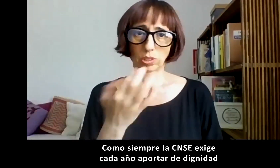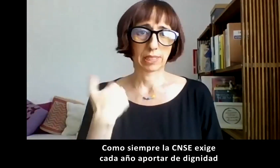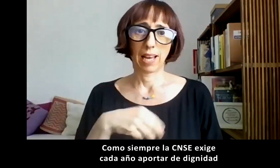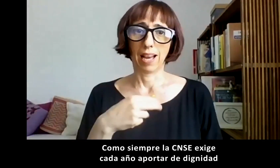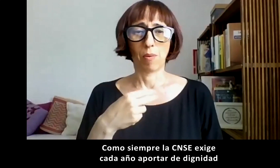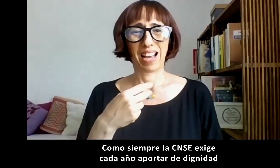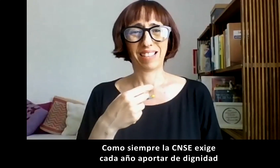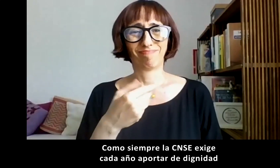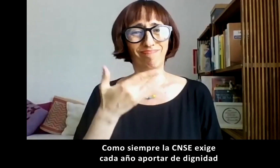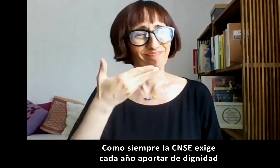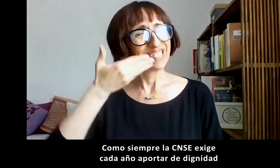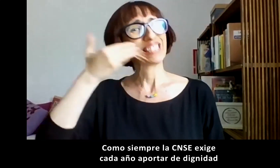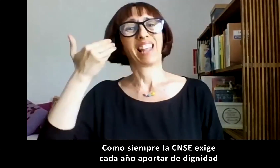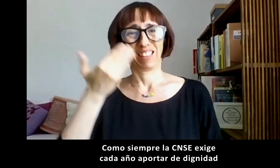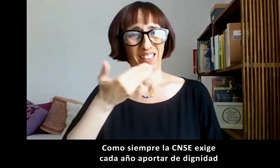año